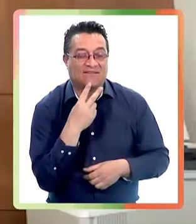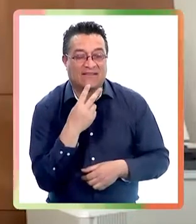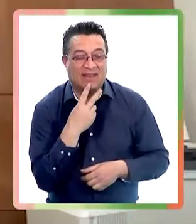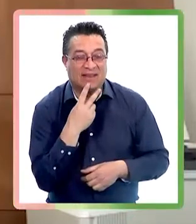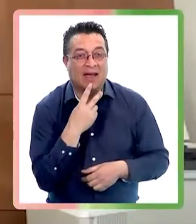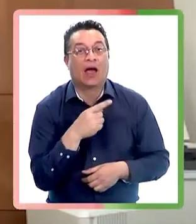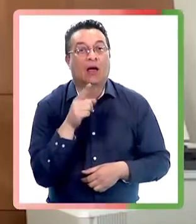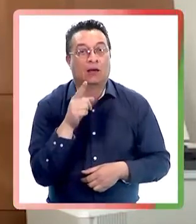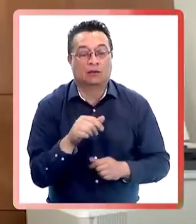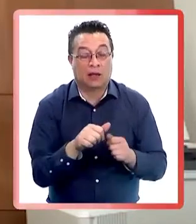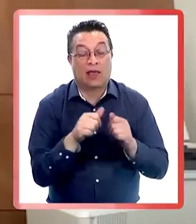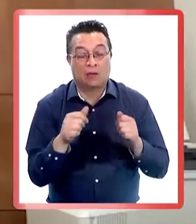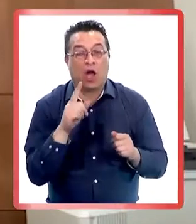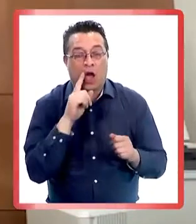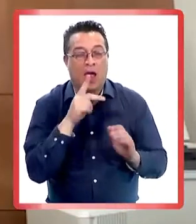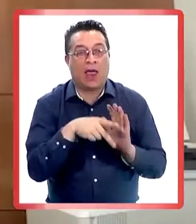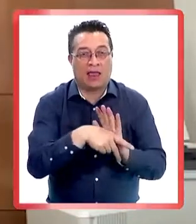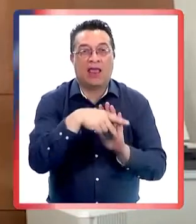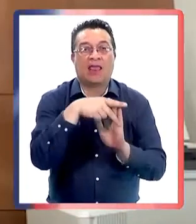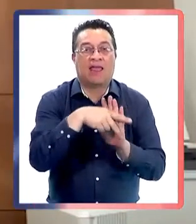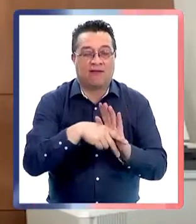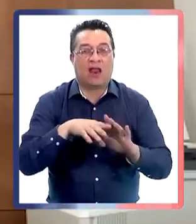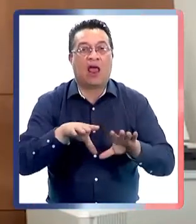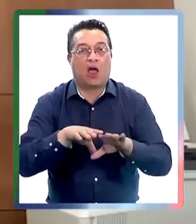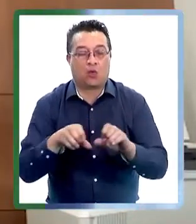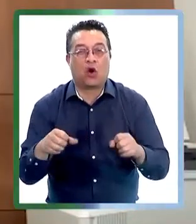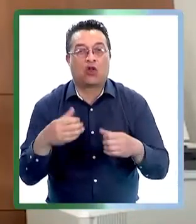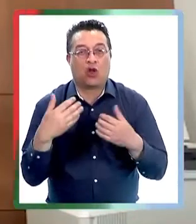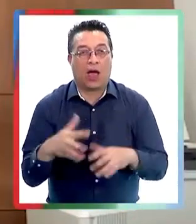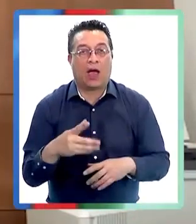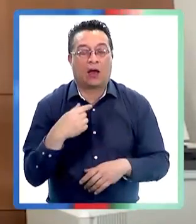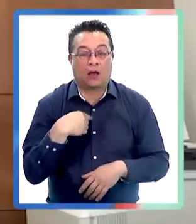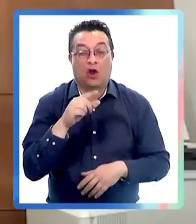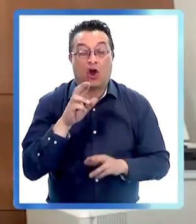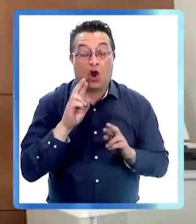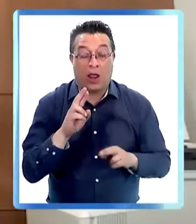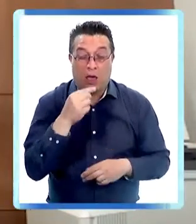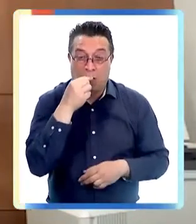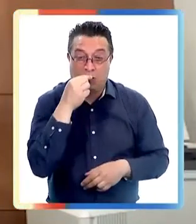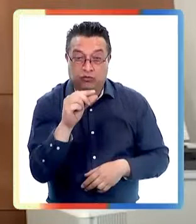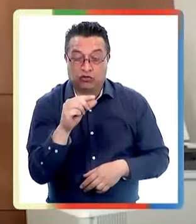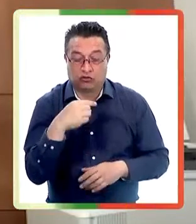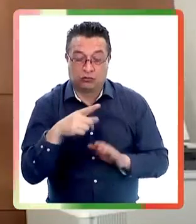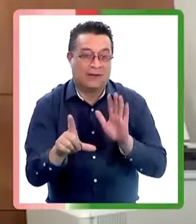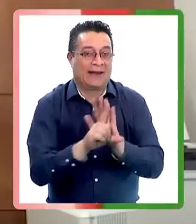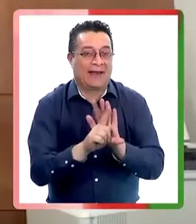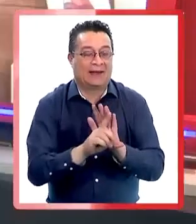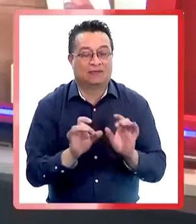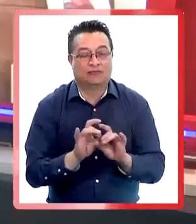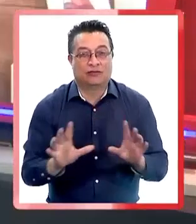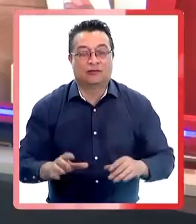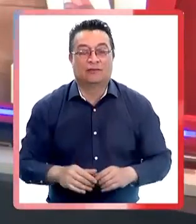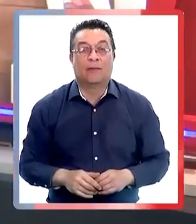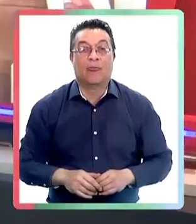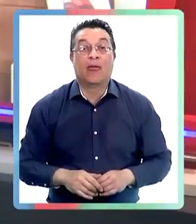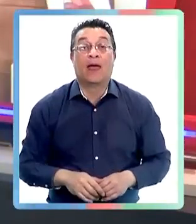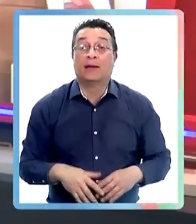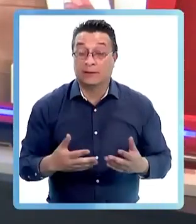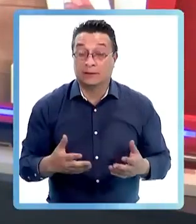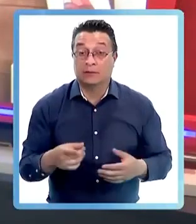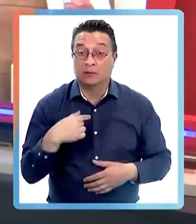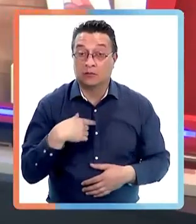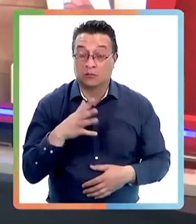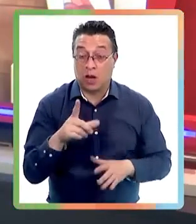que además ya tiene cierto nivel de acuerdo. Así que esperemos que pronto sea ley. Tengo entendido